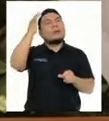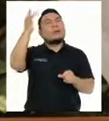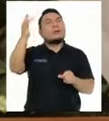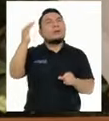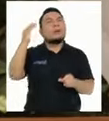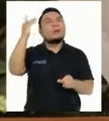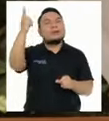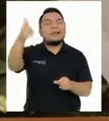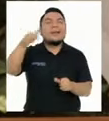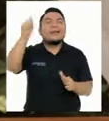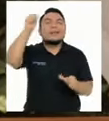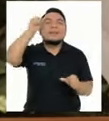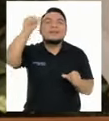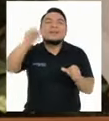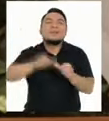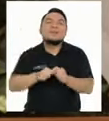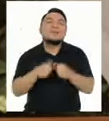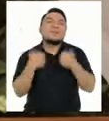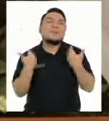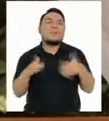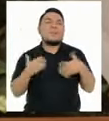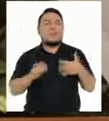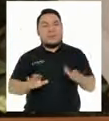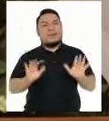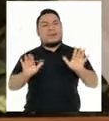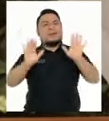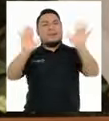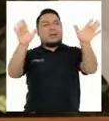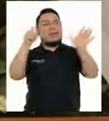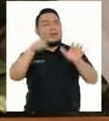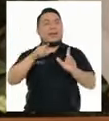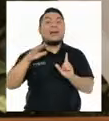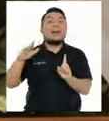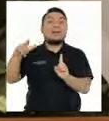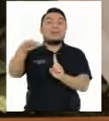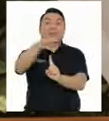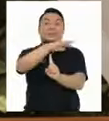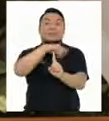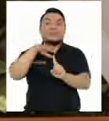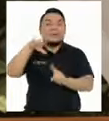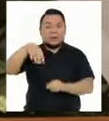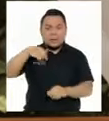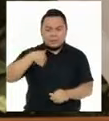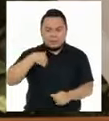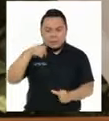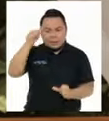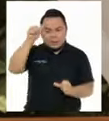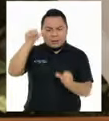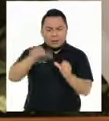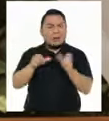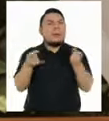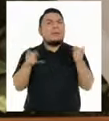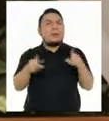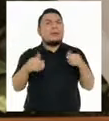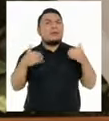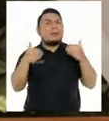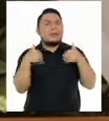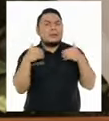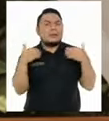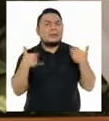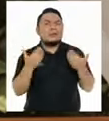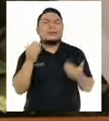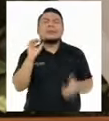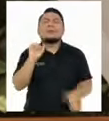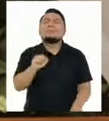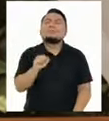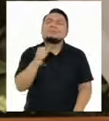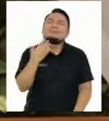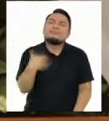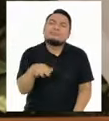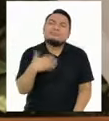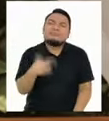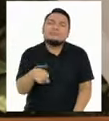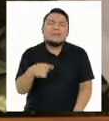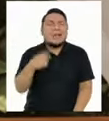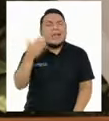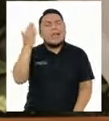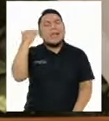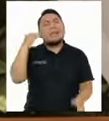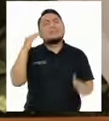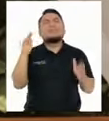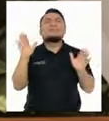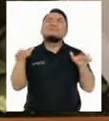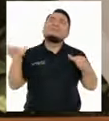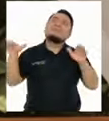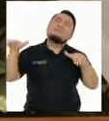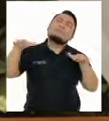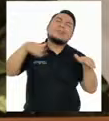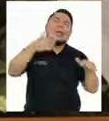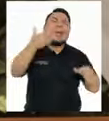lo maravillosa que es la naturaleza. Me acordé cuando tuve mis tucancitos. ¡Chirrín!